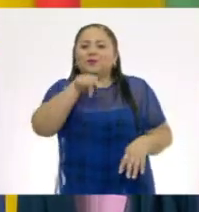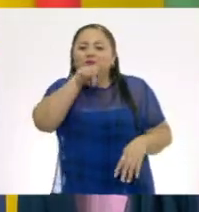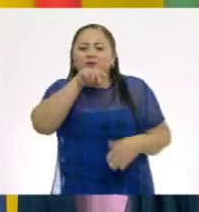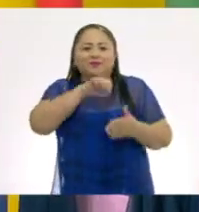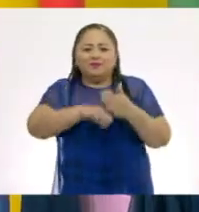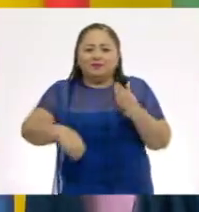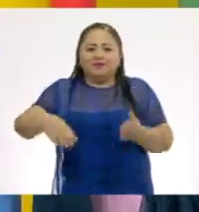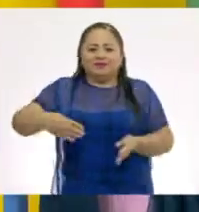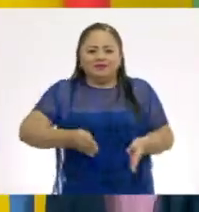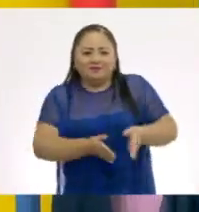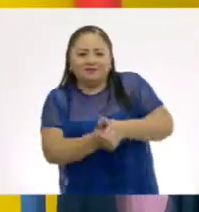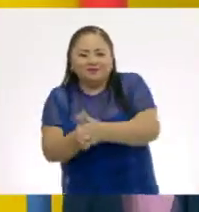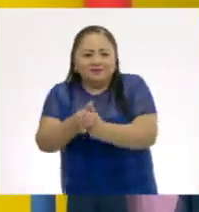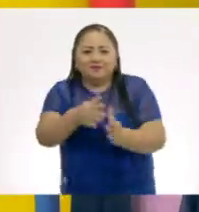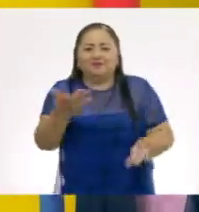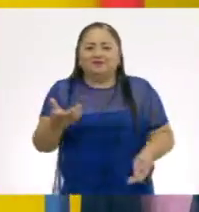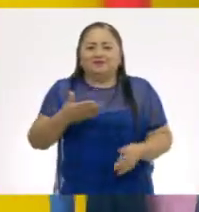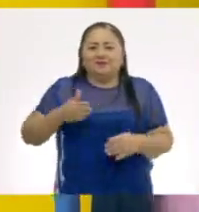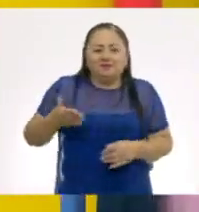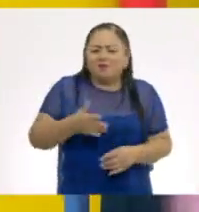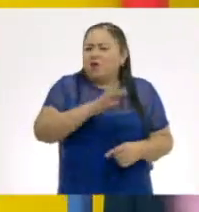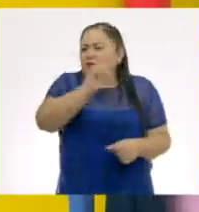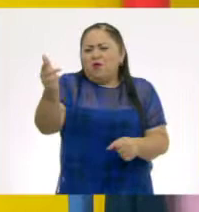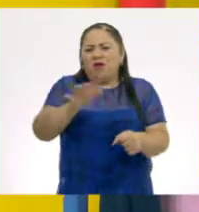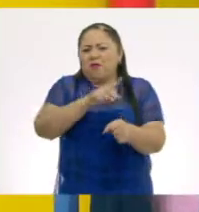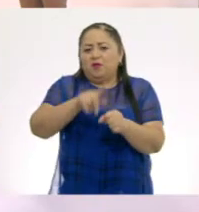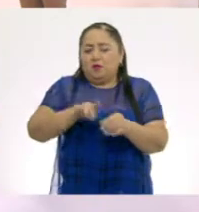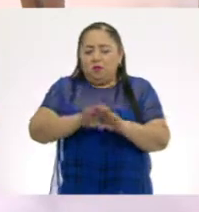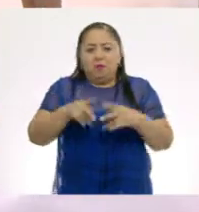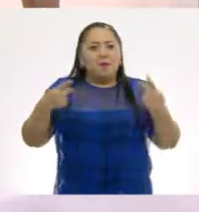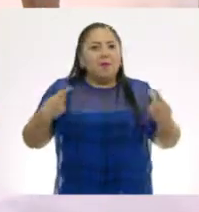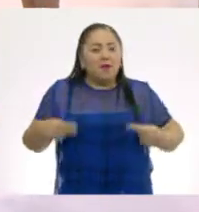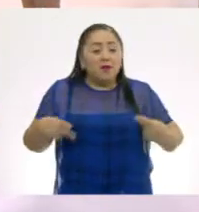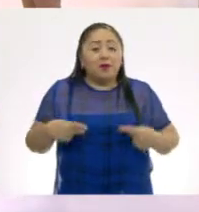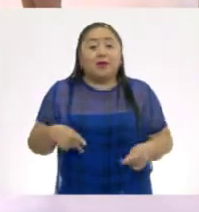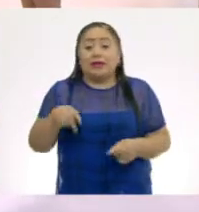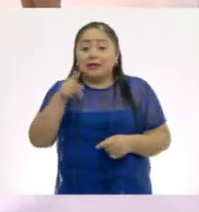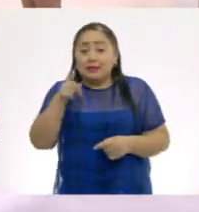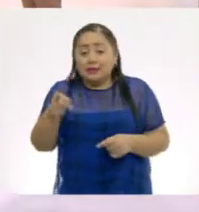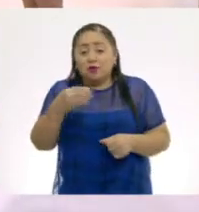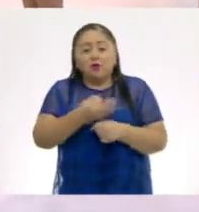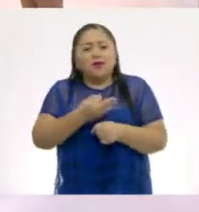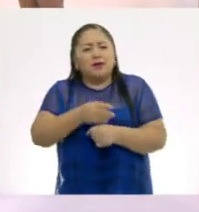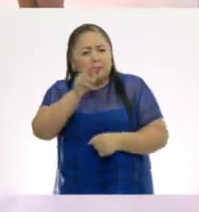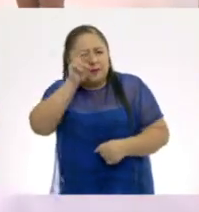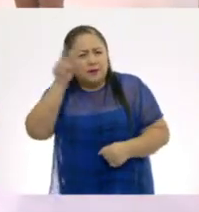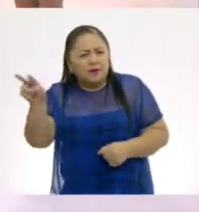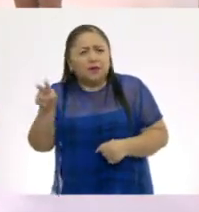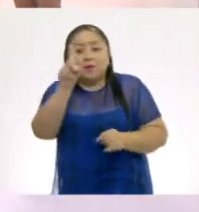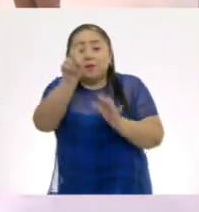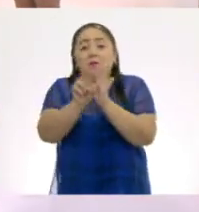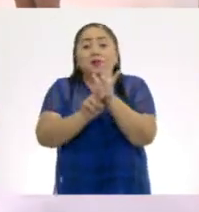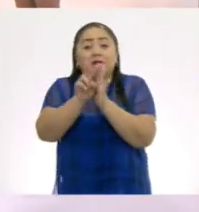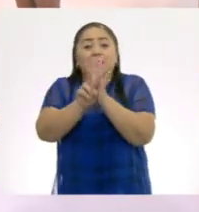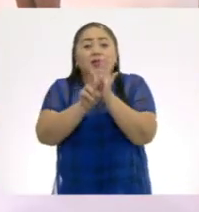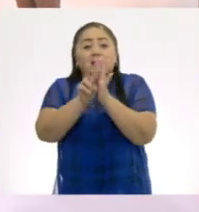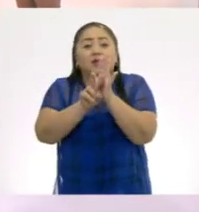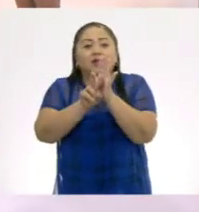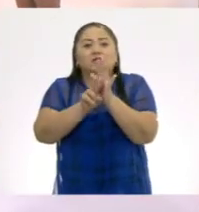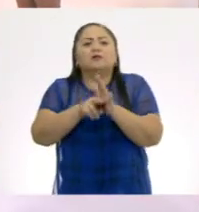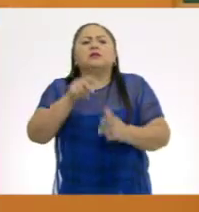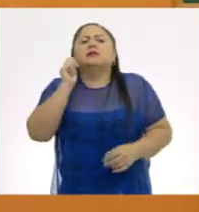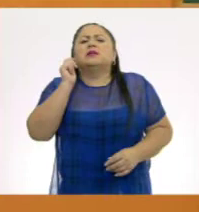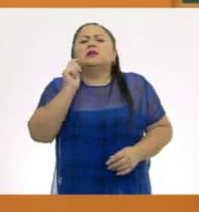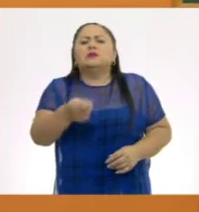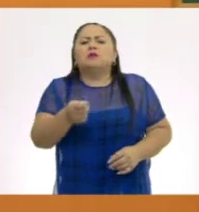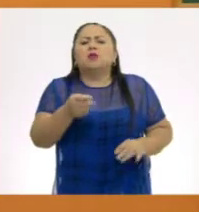los animalitos, de las aves, de nosotros como personas. Y para esto vamos a ver, te invito a ver un video